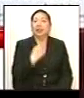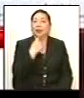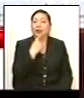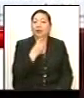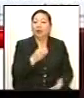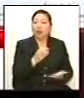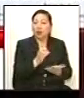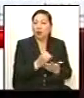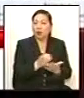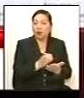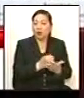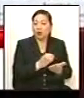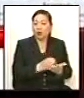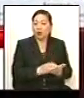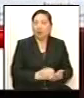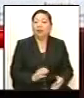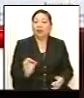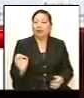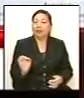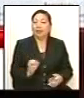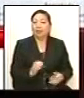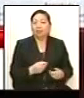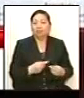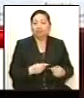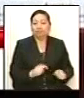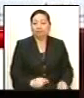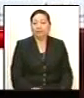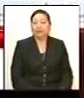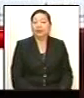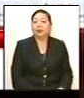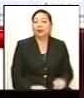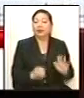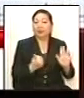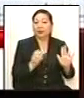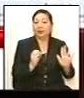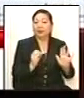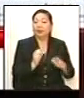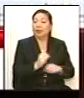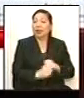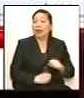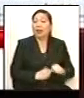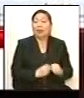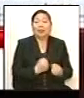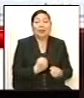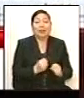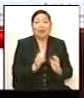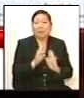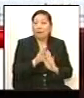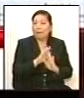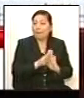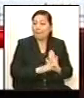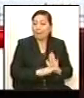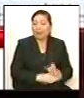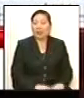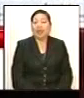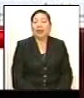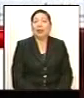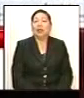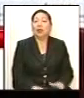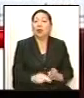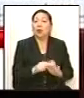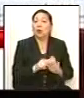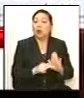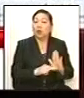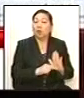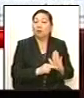el contrato y que en ningún caso excede los 60 años, salvo plazos menores establecidos en una norma